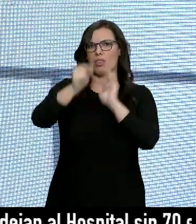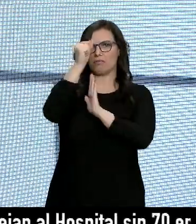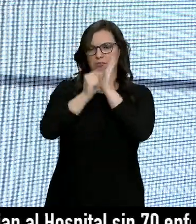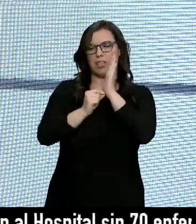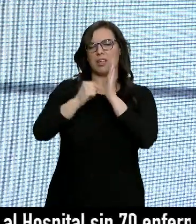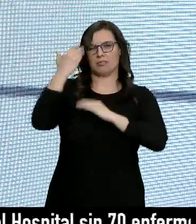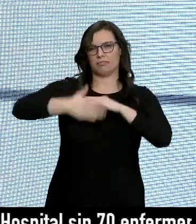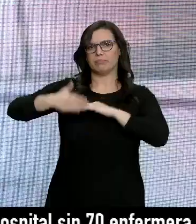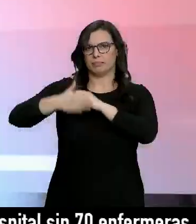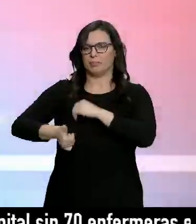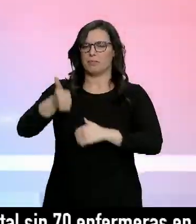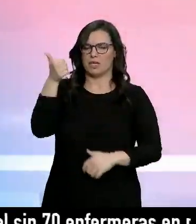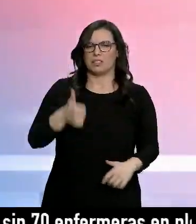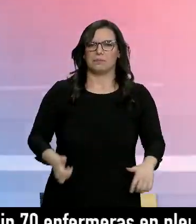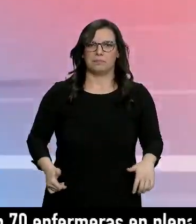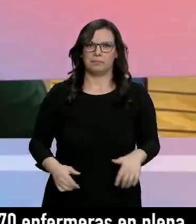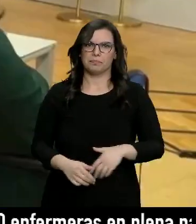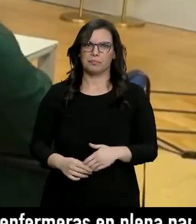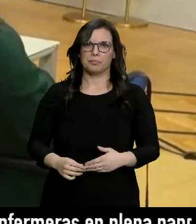próximas horas.